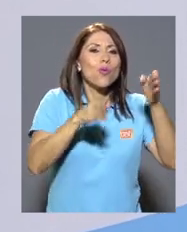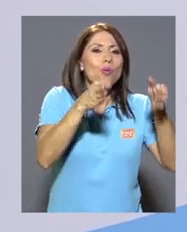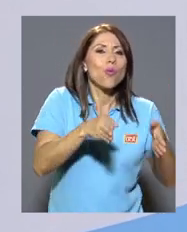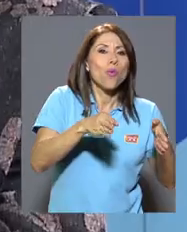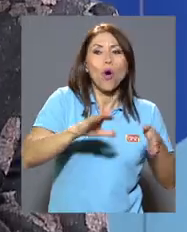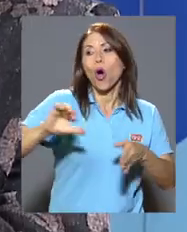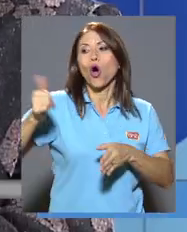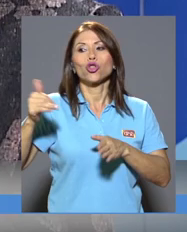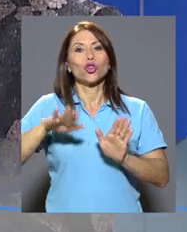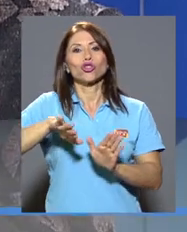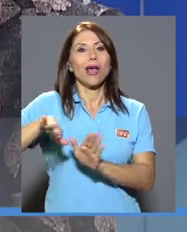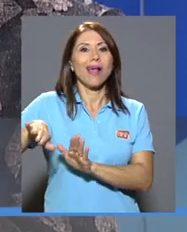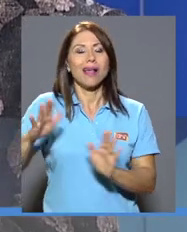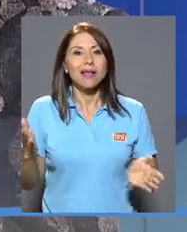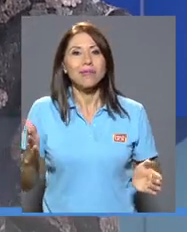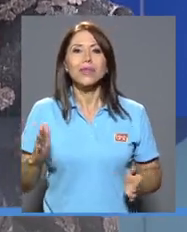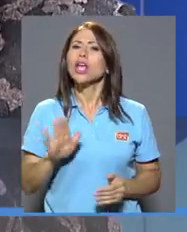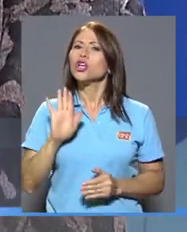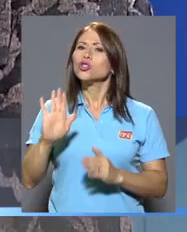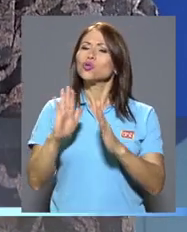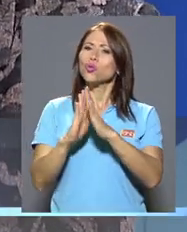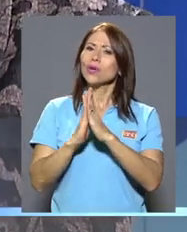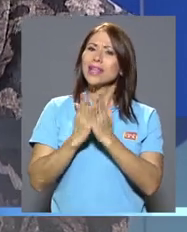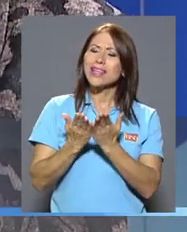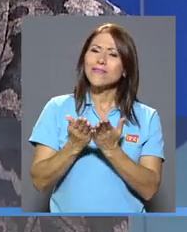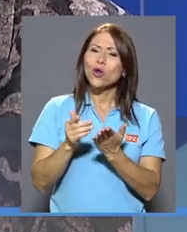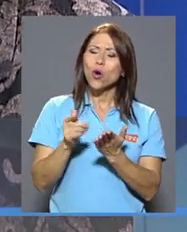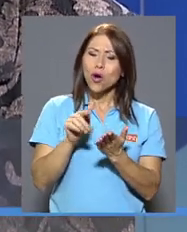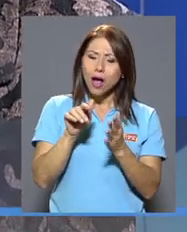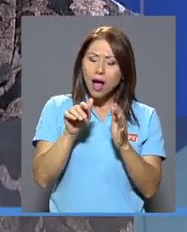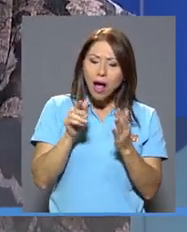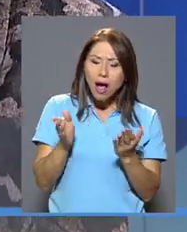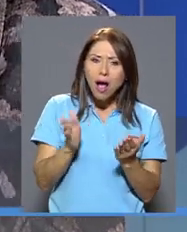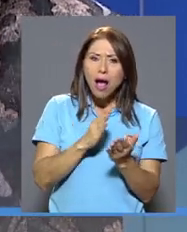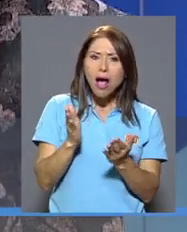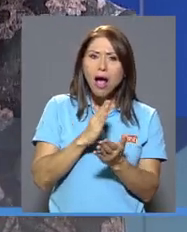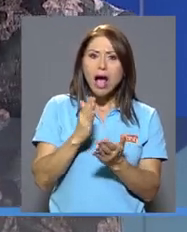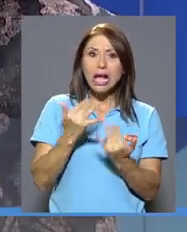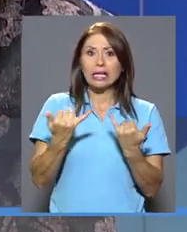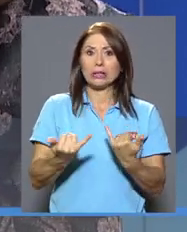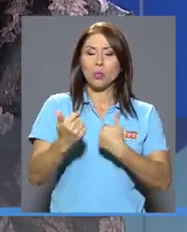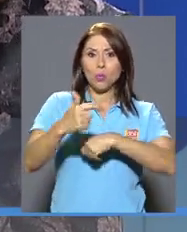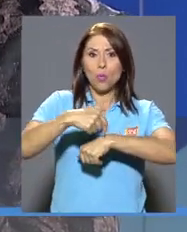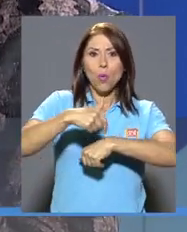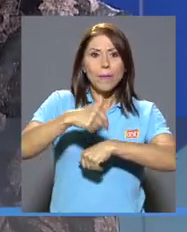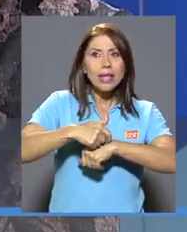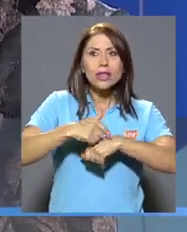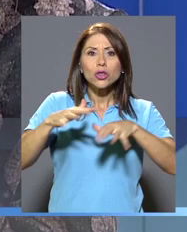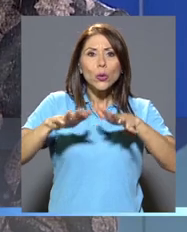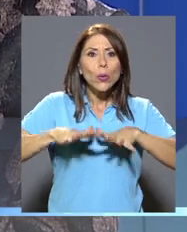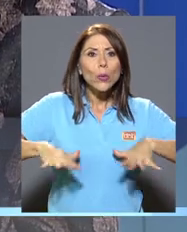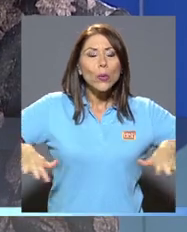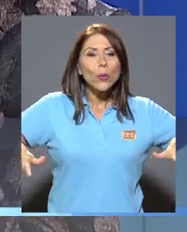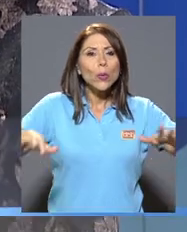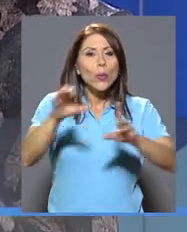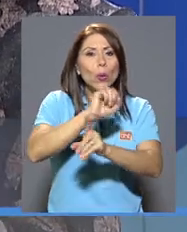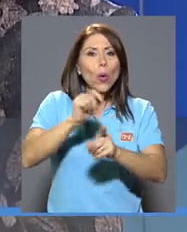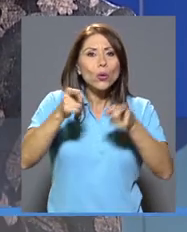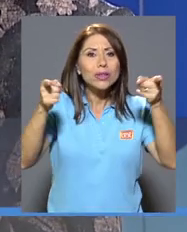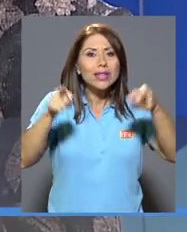escribir su libro viene a caer así en un momento en un contexto en nuestro en la historia